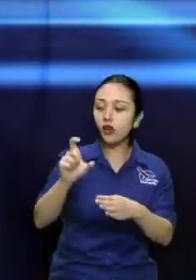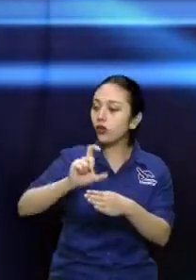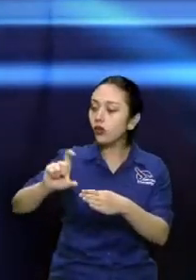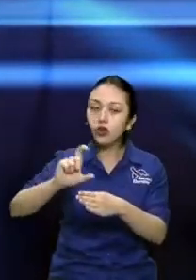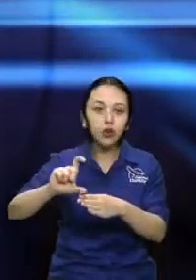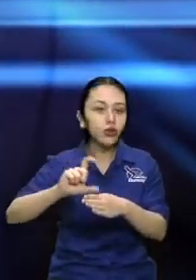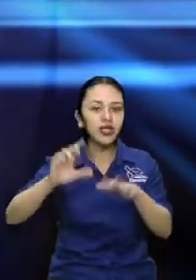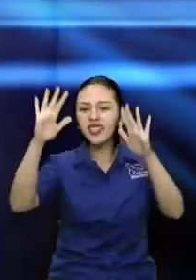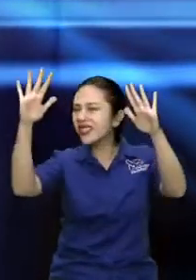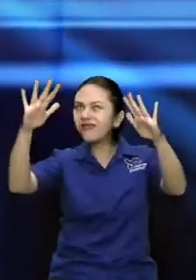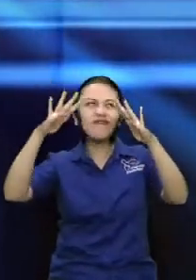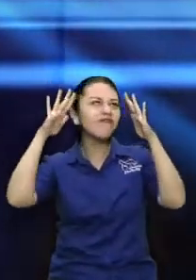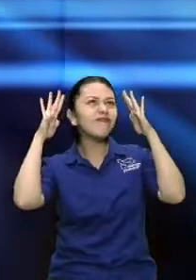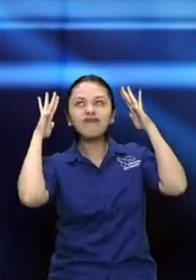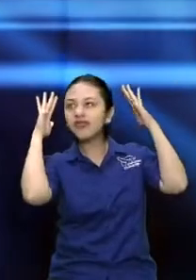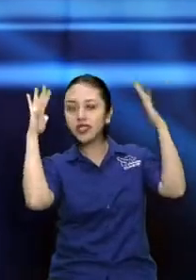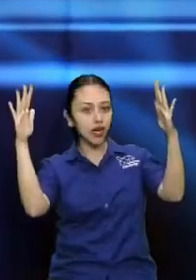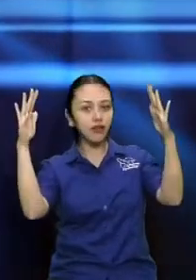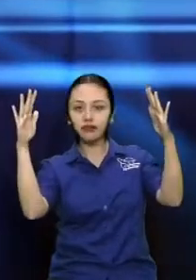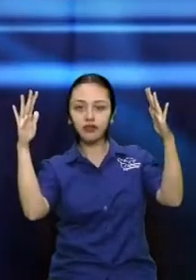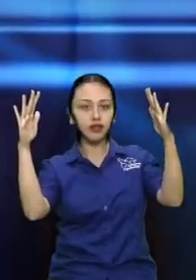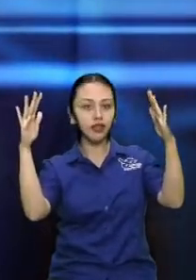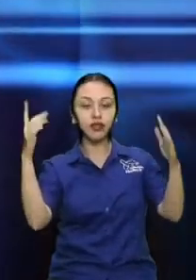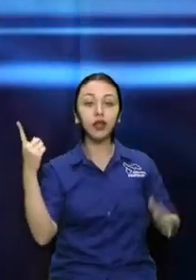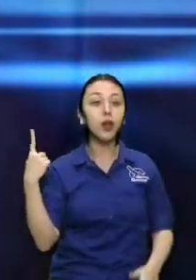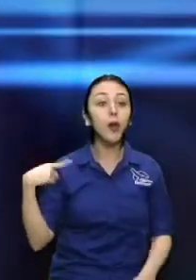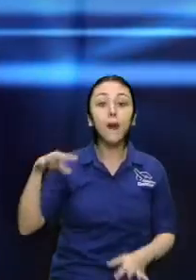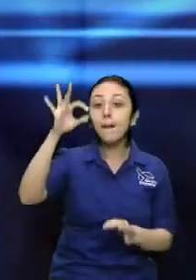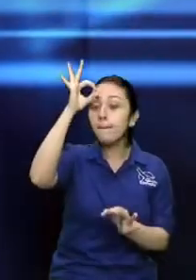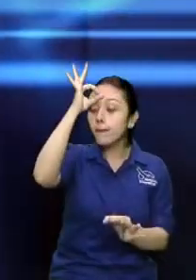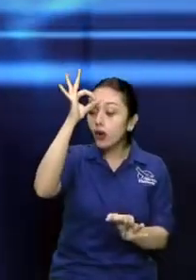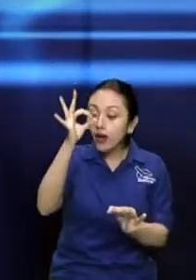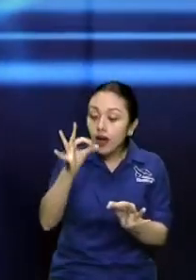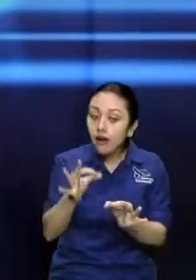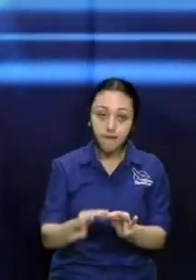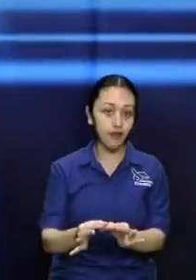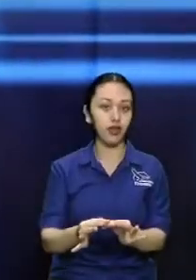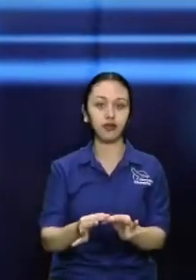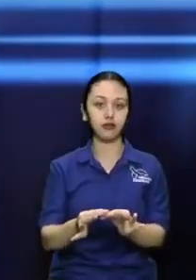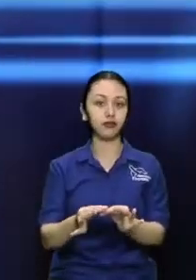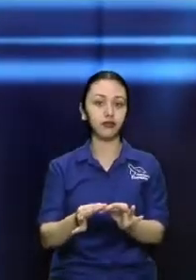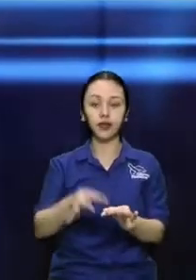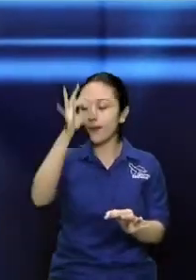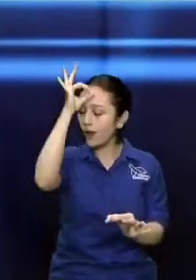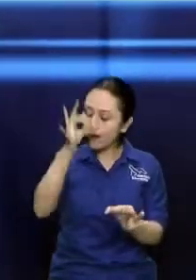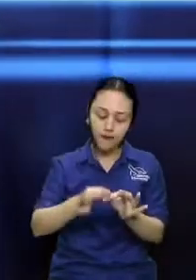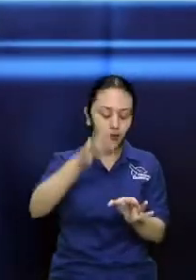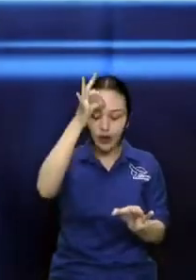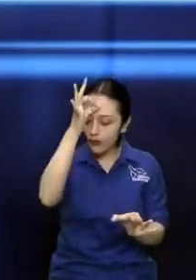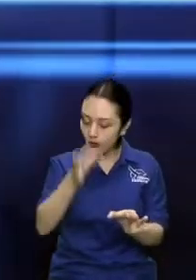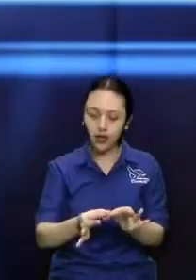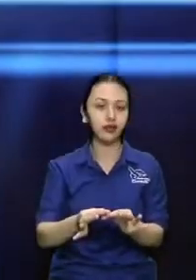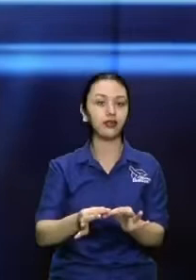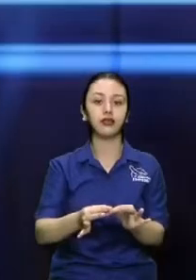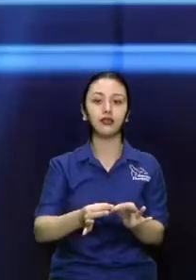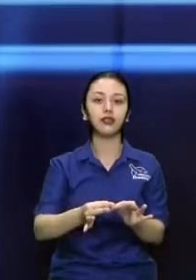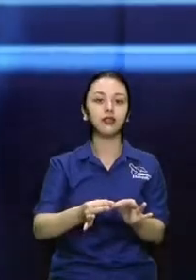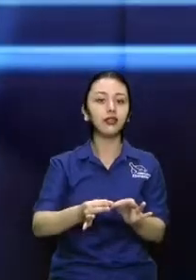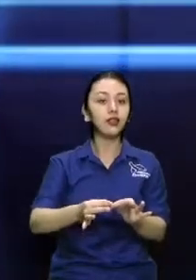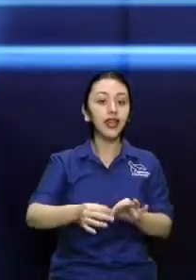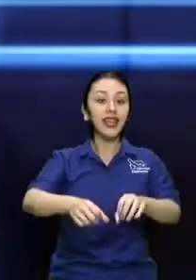cosa, por la fe Abel hizo tal cosa, por la fe Noé hizo tal cosa, por la fe, por la fe, por la fe, por la fe, por la fe, por